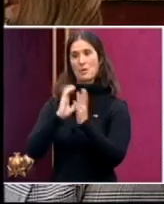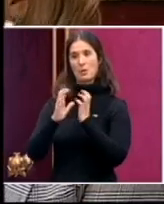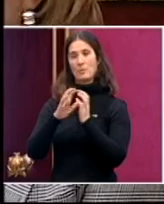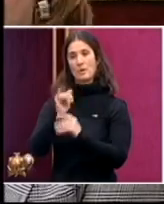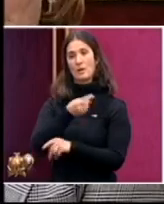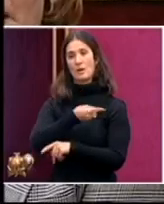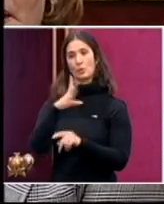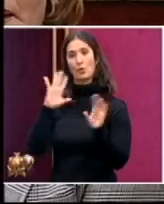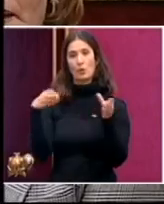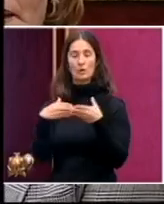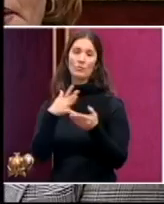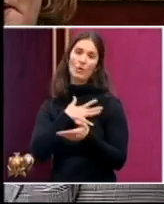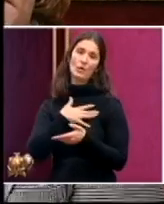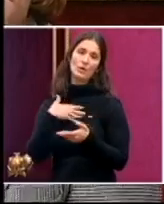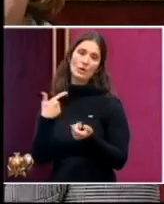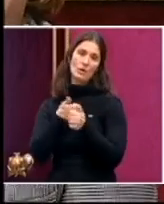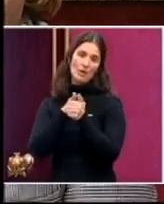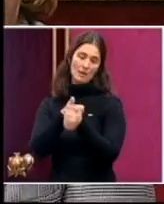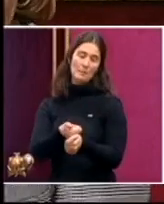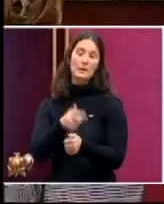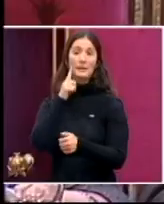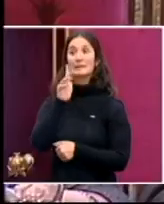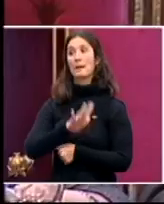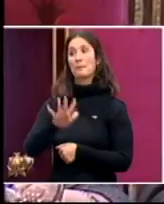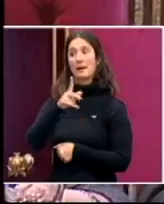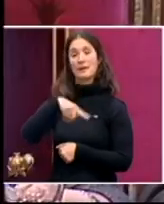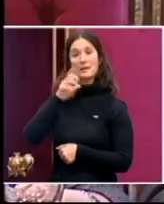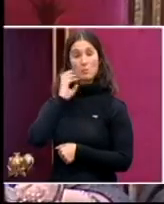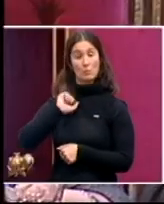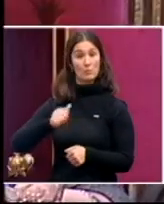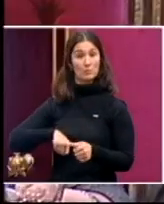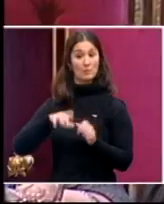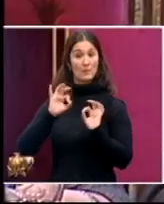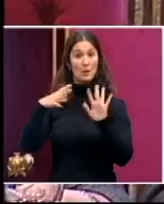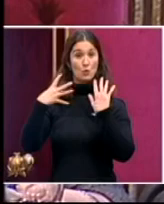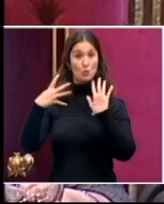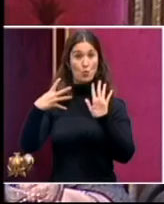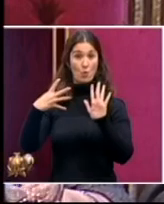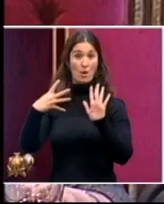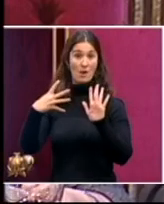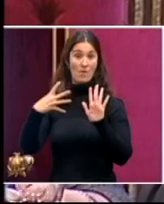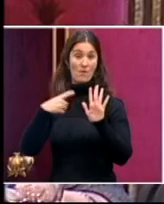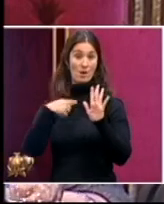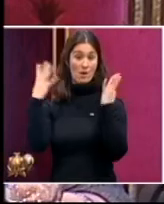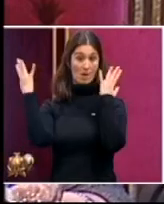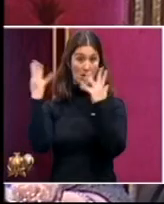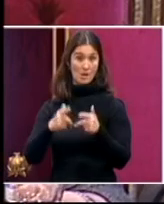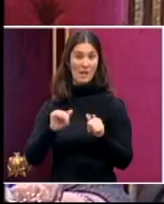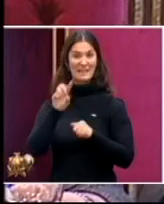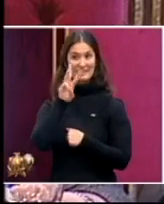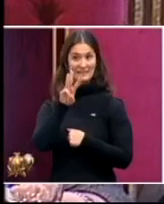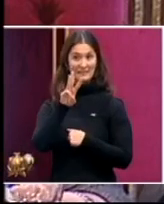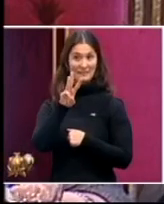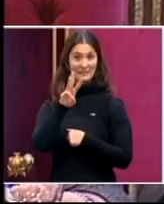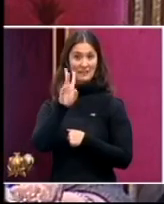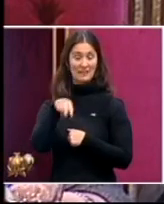gente colectivo que quieren hacer ese seguimiento. Si les parece, señor Puente Dura, de las 9 creo que he contado, hay 3